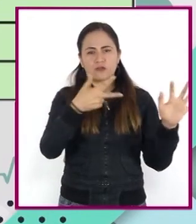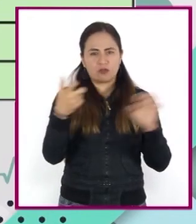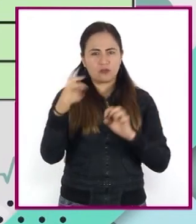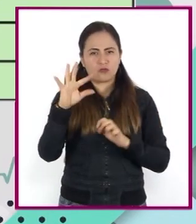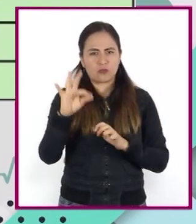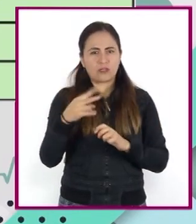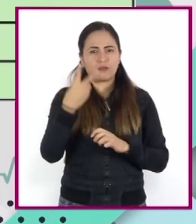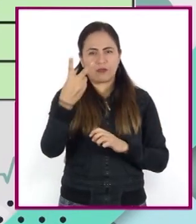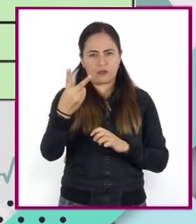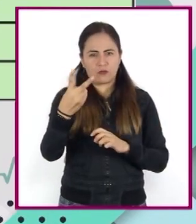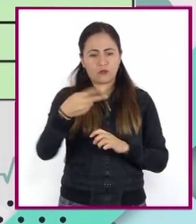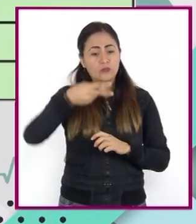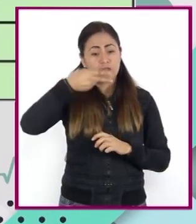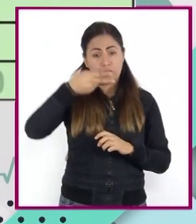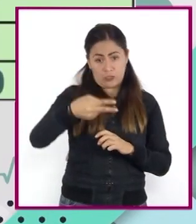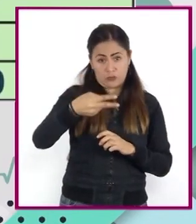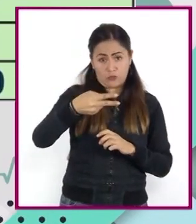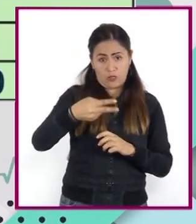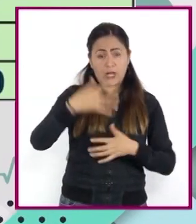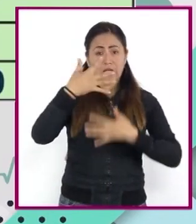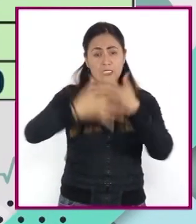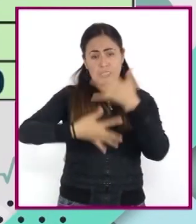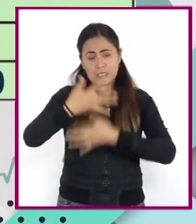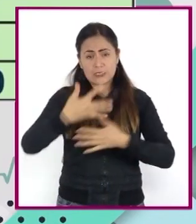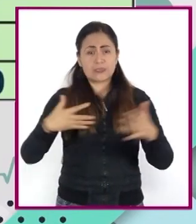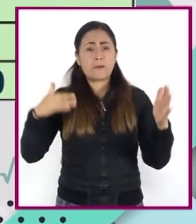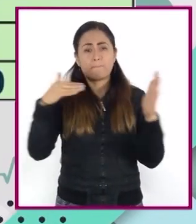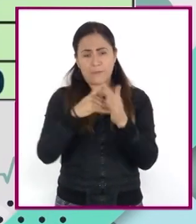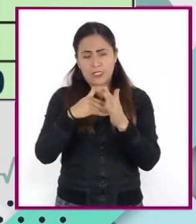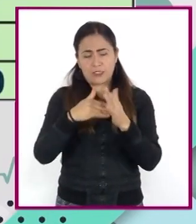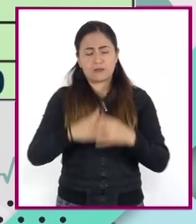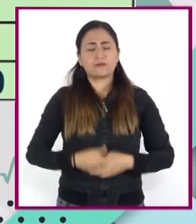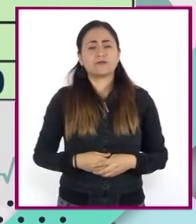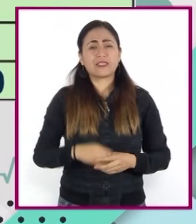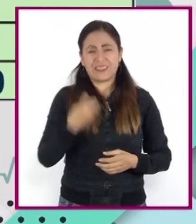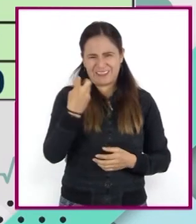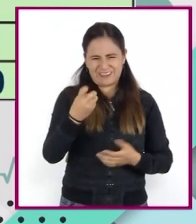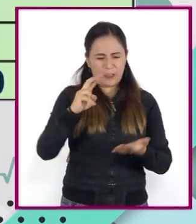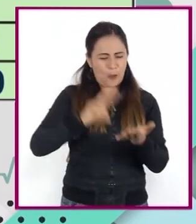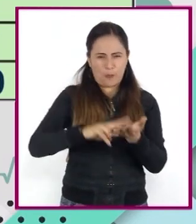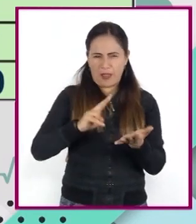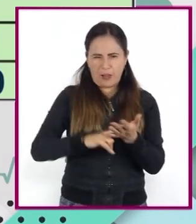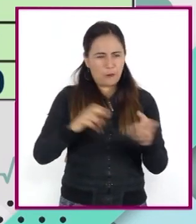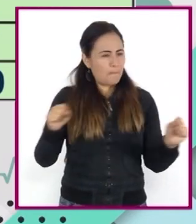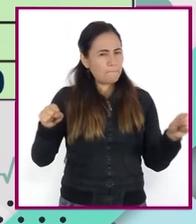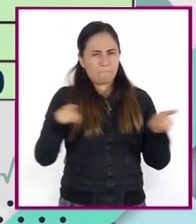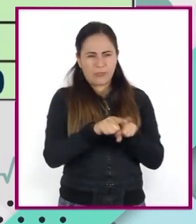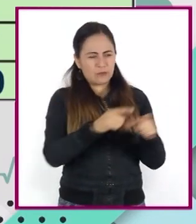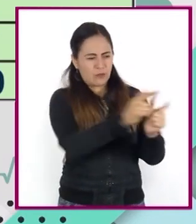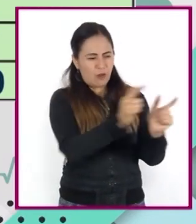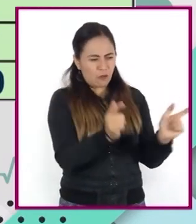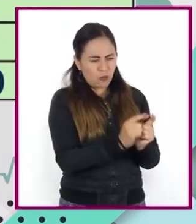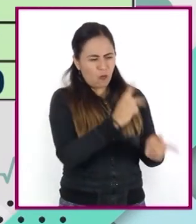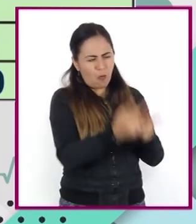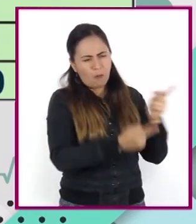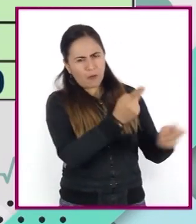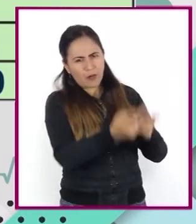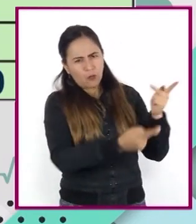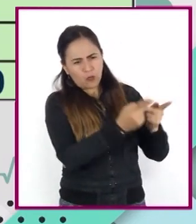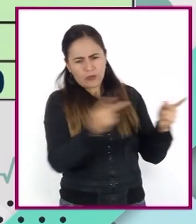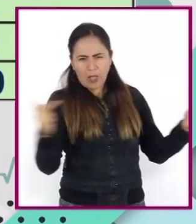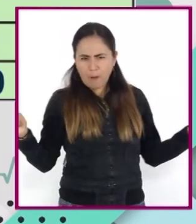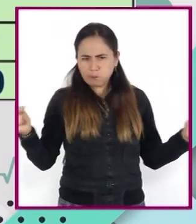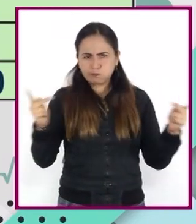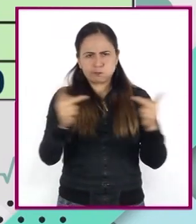5842, dando un total de 15,000. Este valor debe de coincidir con el total de personas que respondieron